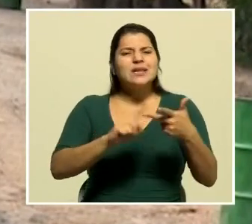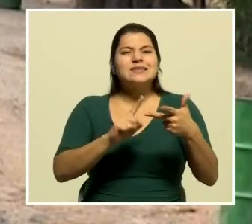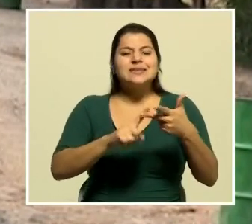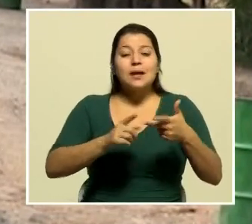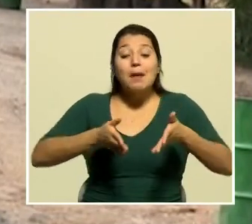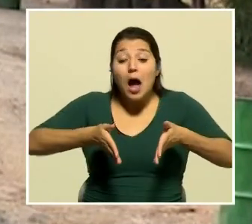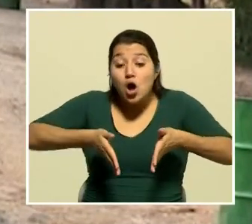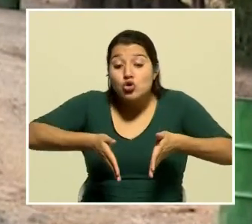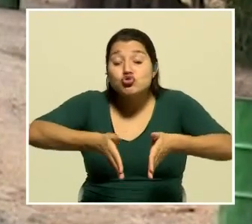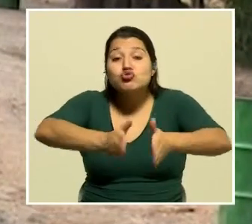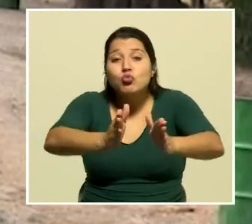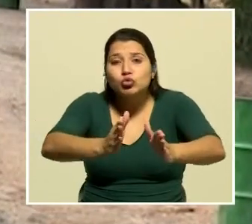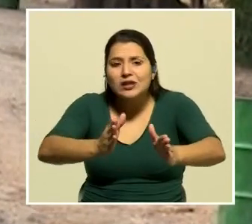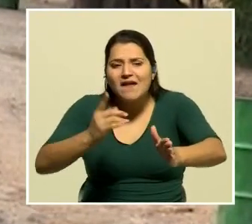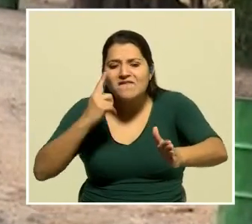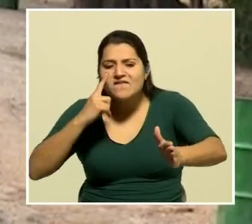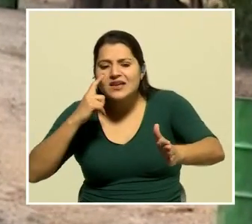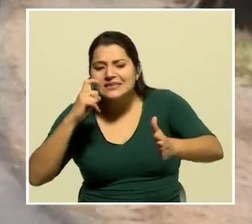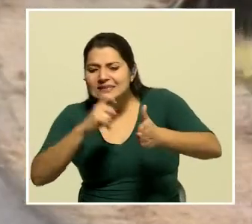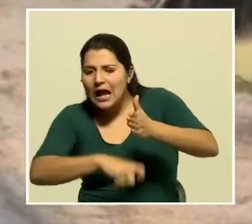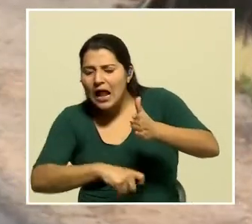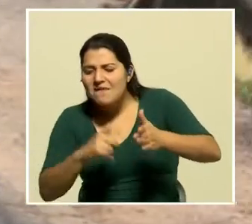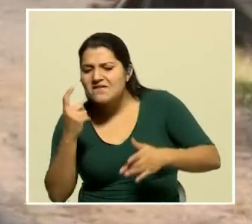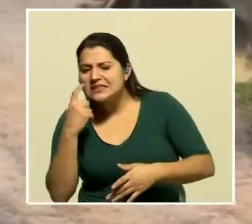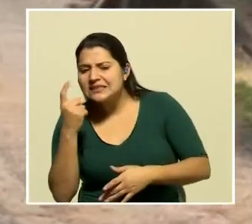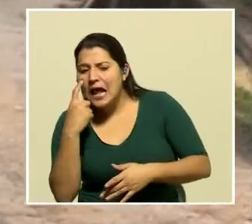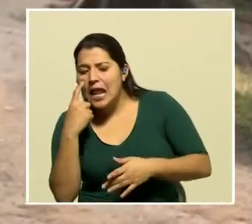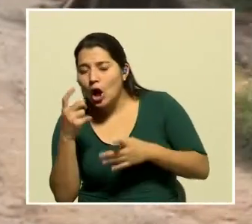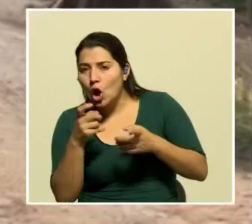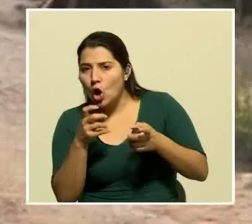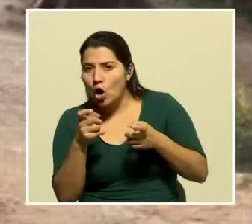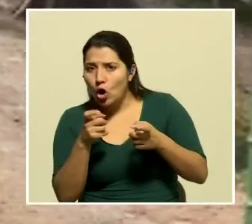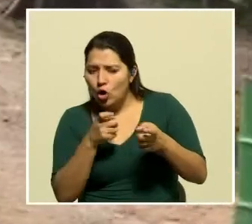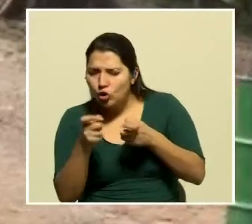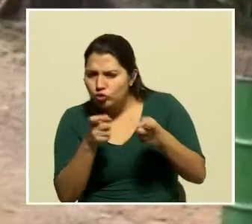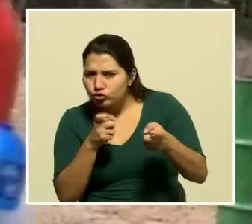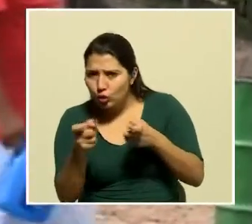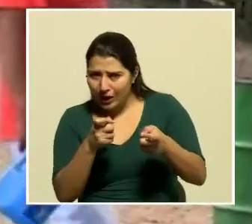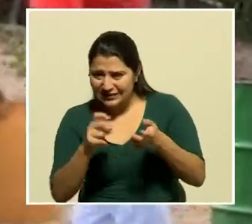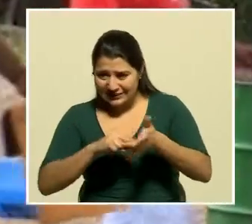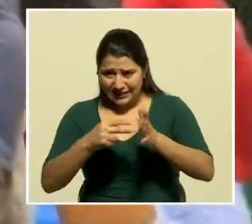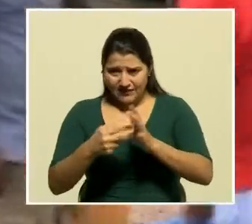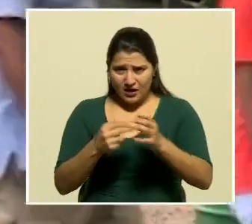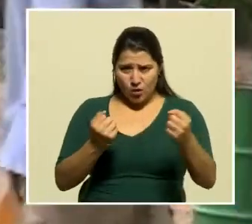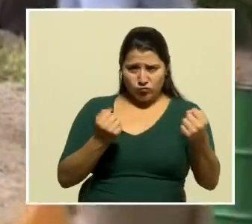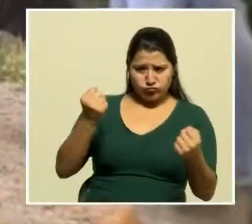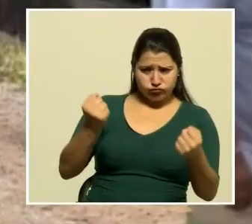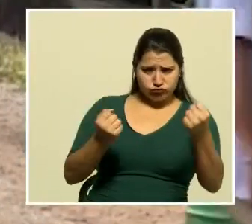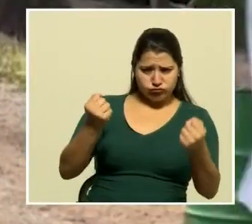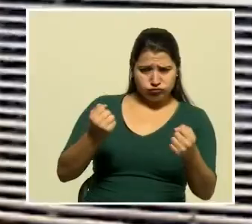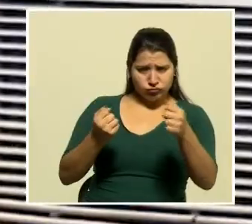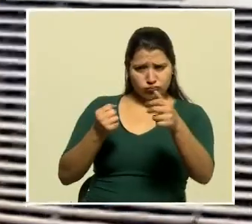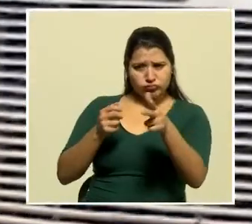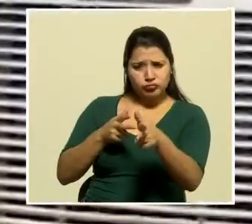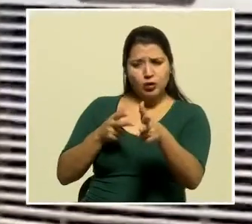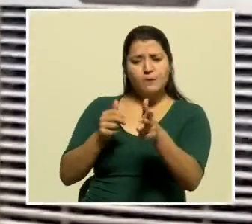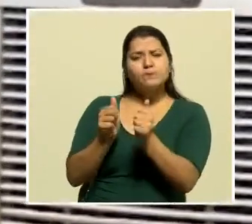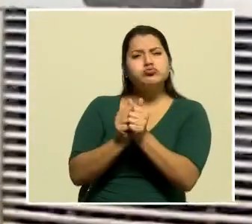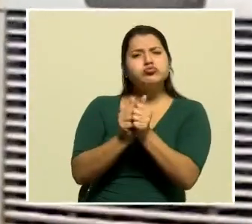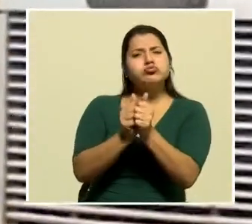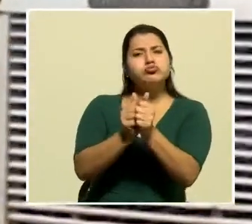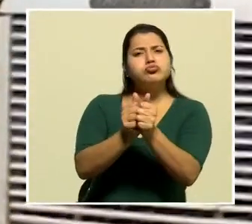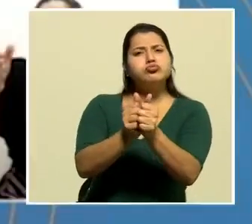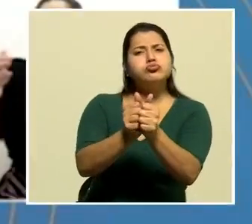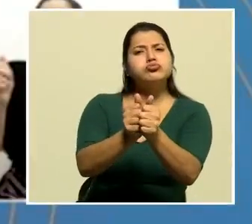cual pretende que los transportistas requerirán de un acompañamiento sanitario con autoridades en diferentes estaciones en un tiempo de